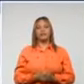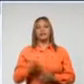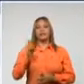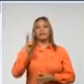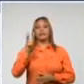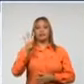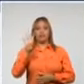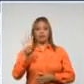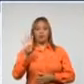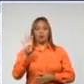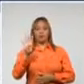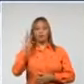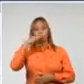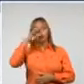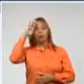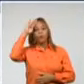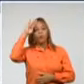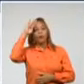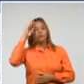cubanos,